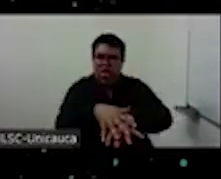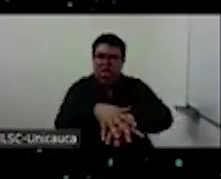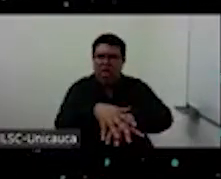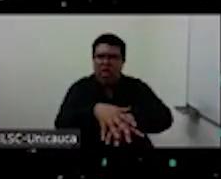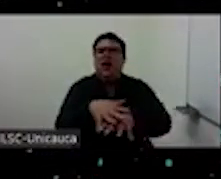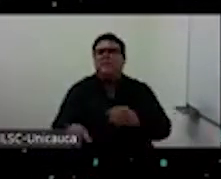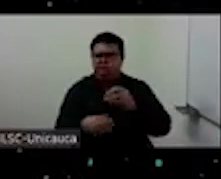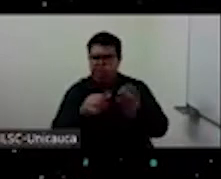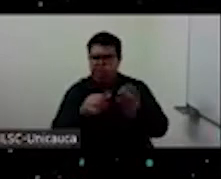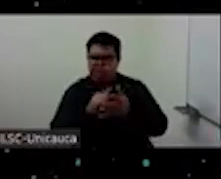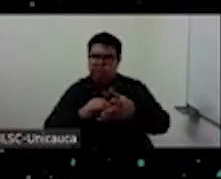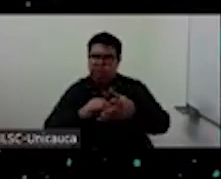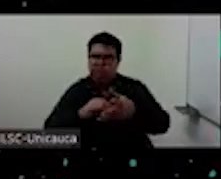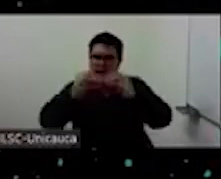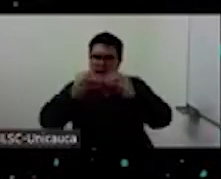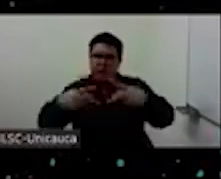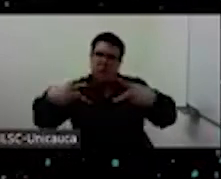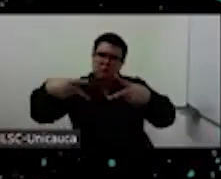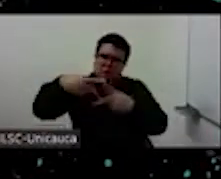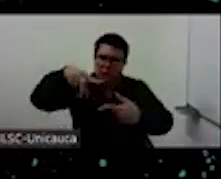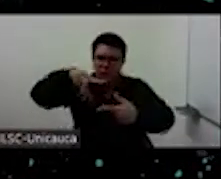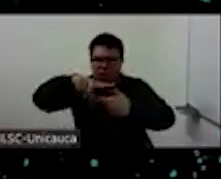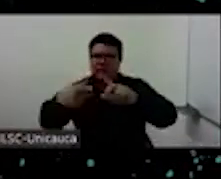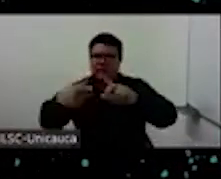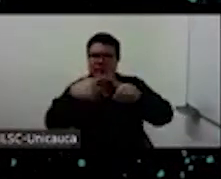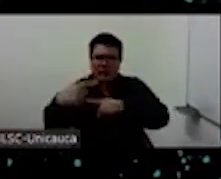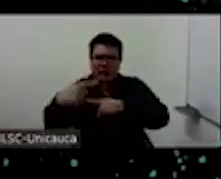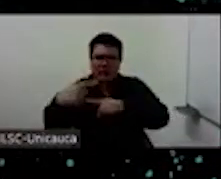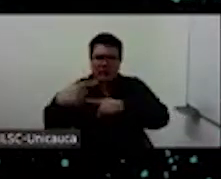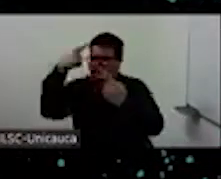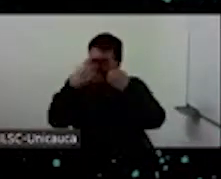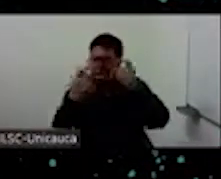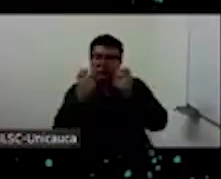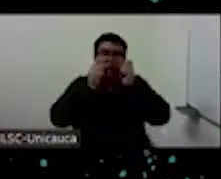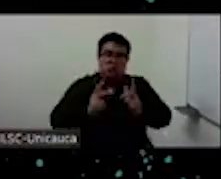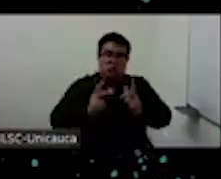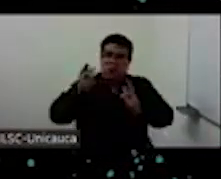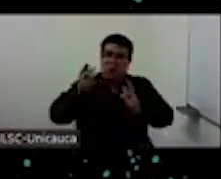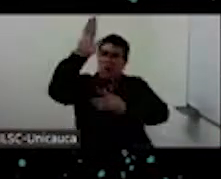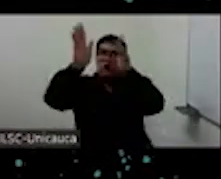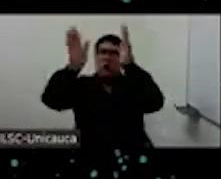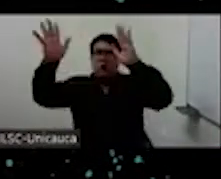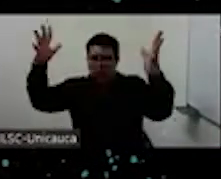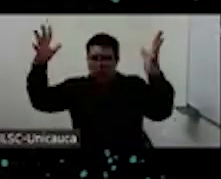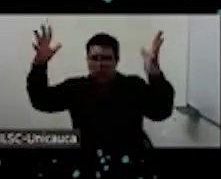que representan el vínculo entre lo humano y lo divino.